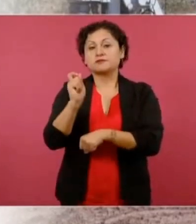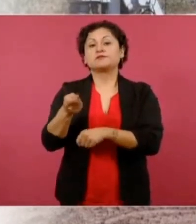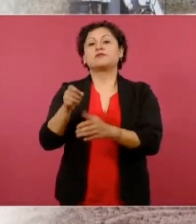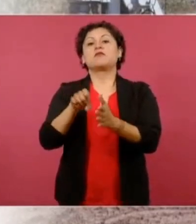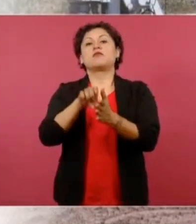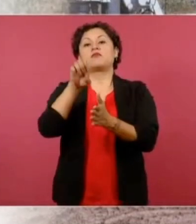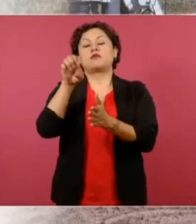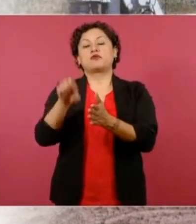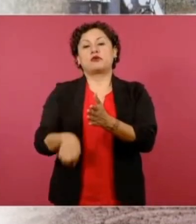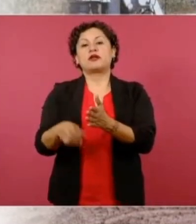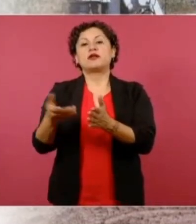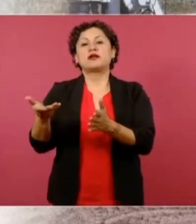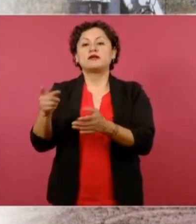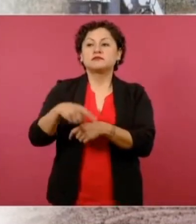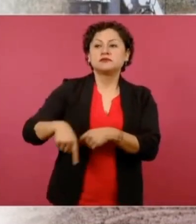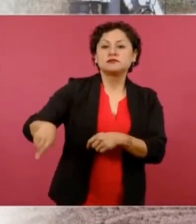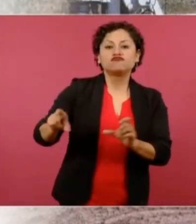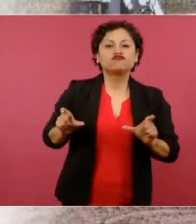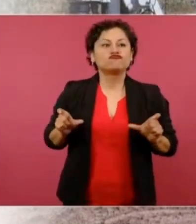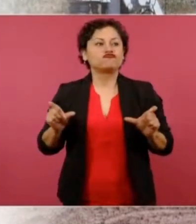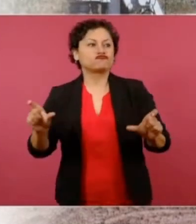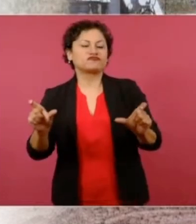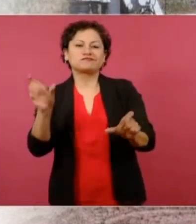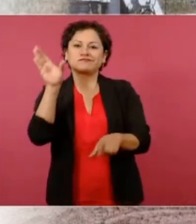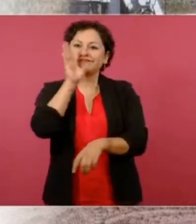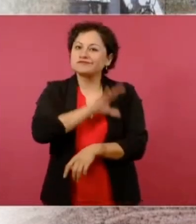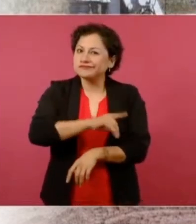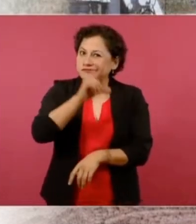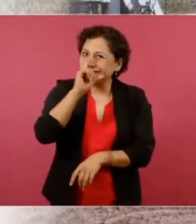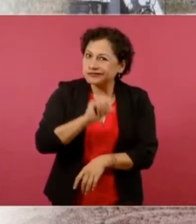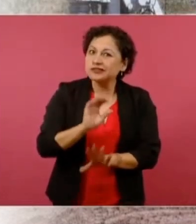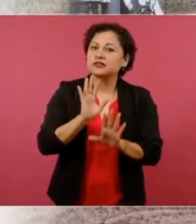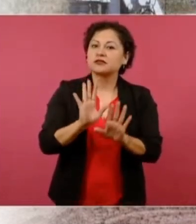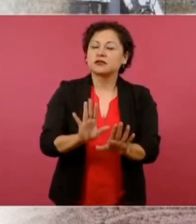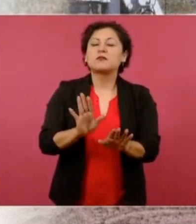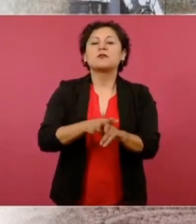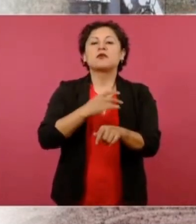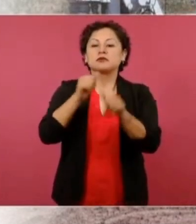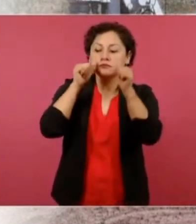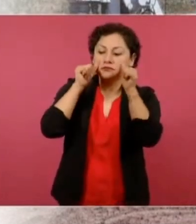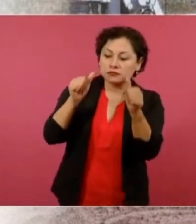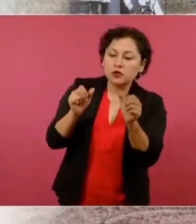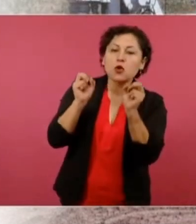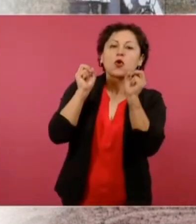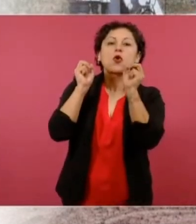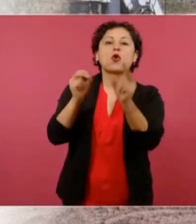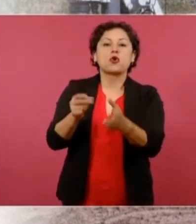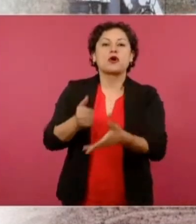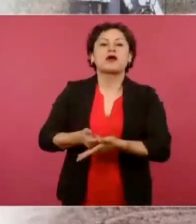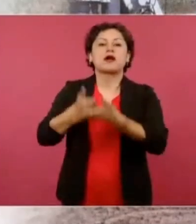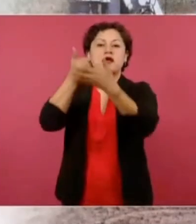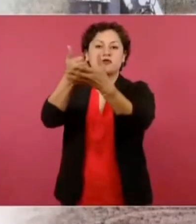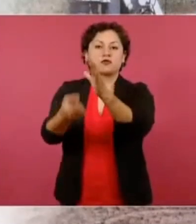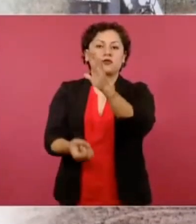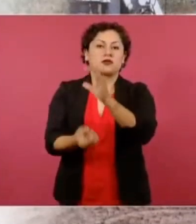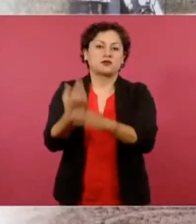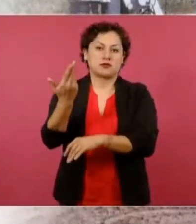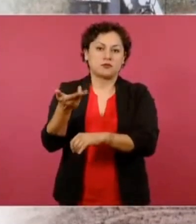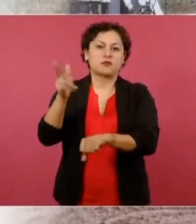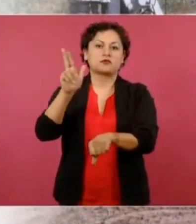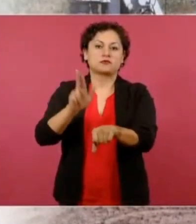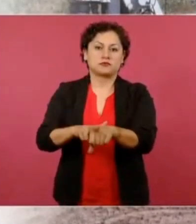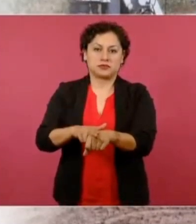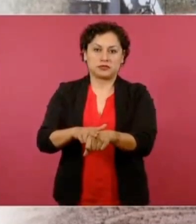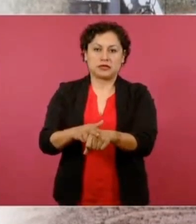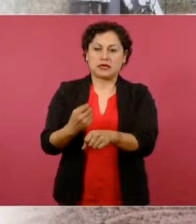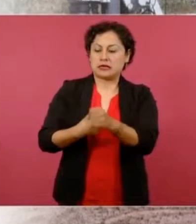de Protección Civil. En ese sentido, se echó a andar la construcción de un nuevo hospital a finales